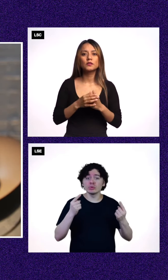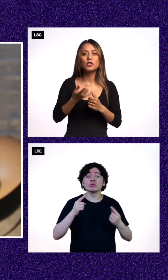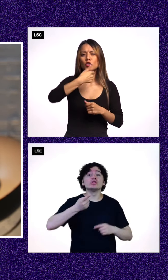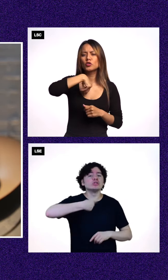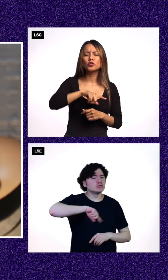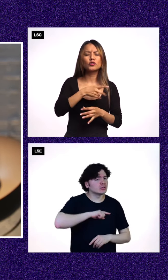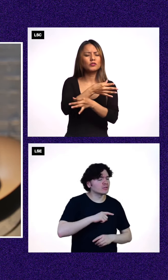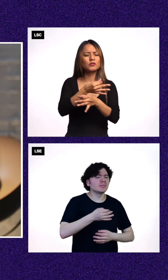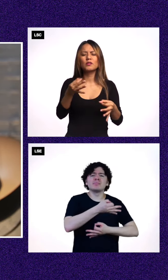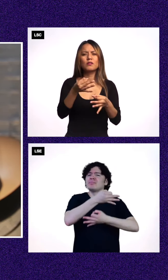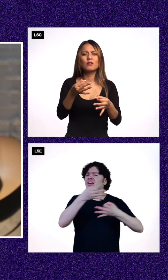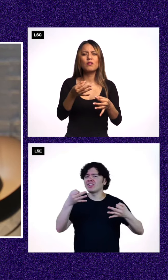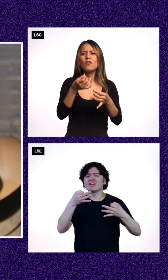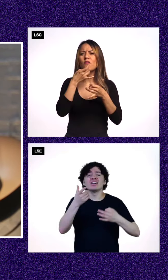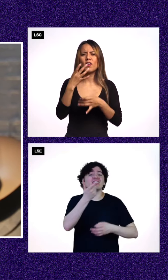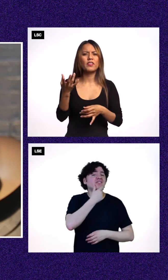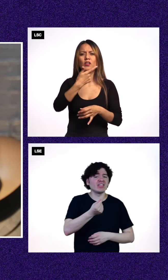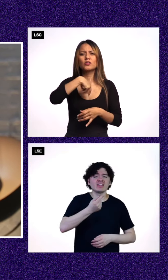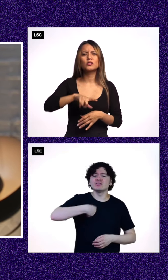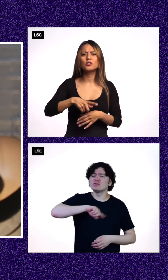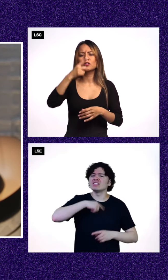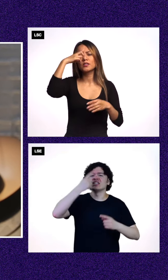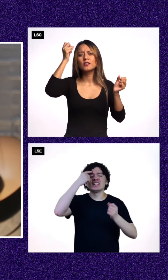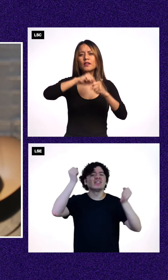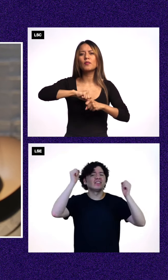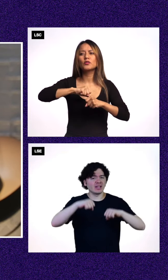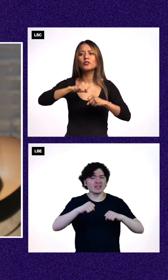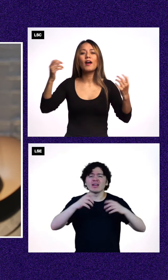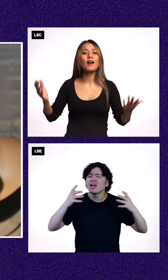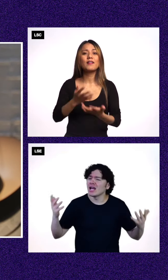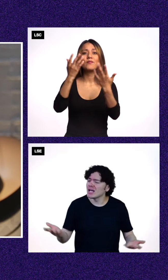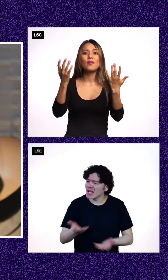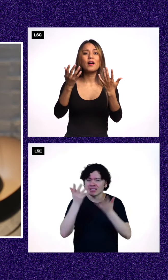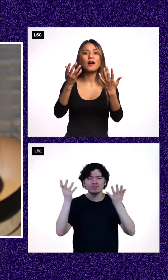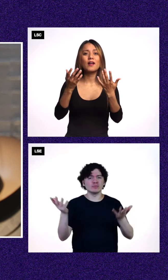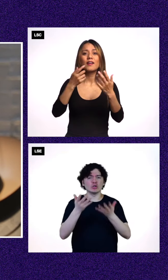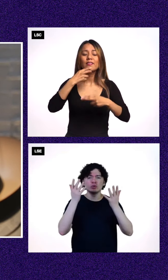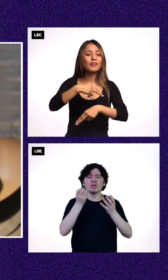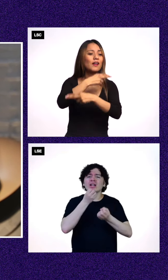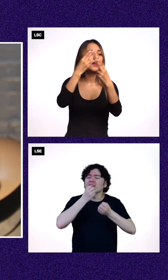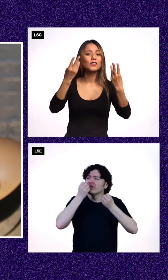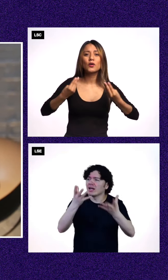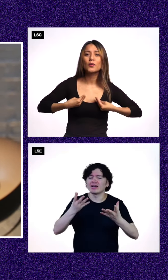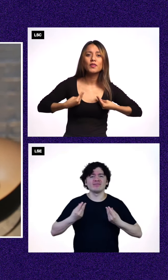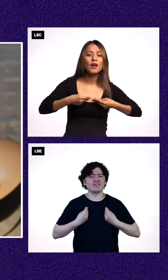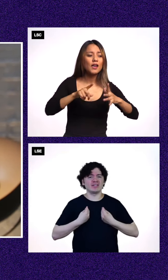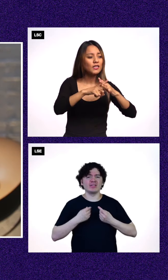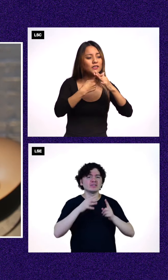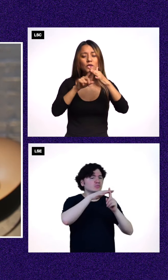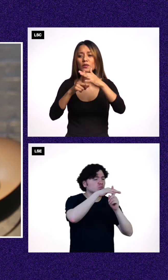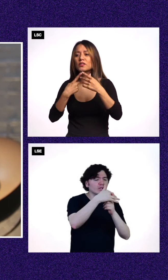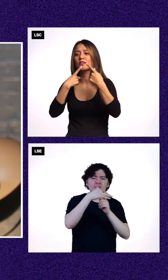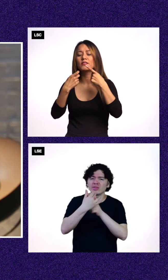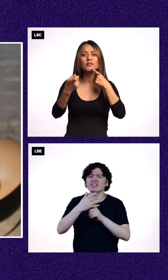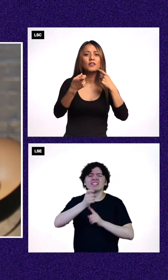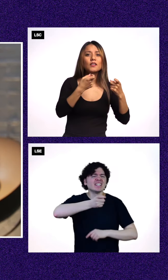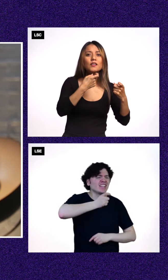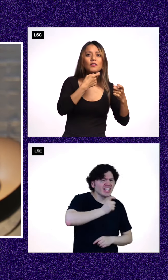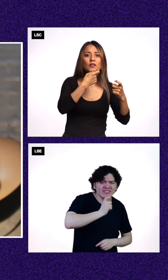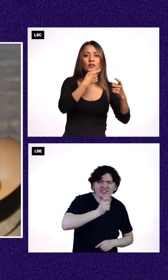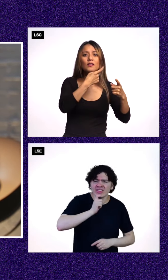decidamos, no nos vamos a rendir, no vamos a renunciar, vamos a seguir declarando vida sobre cada situación. Conocemos el poder